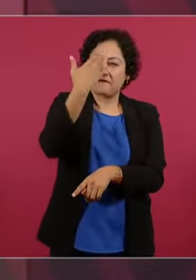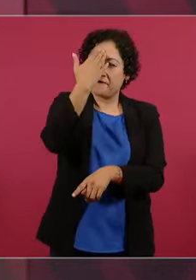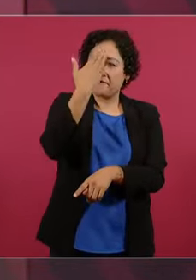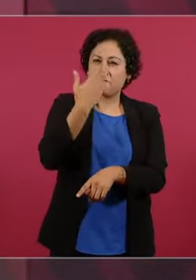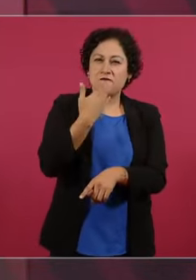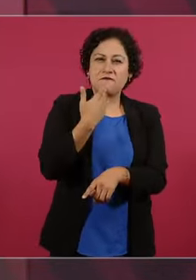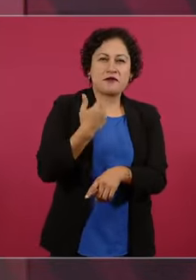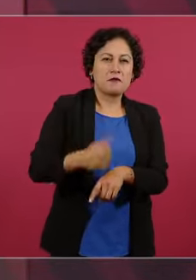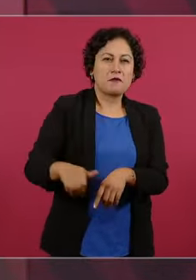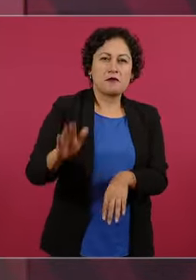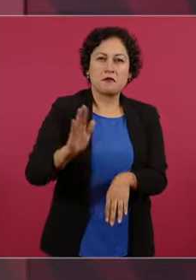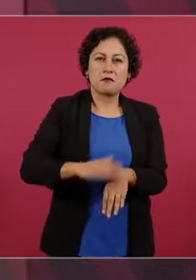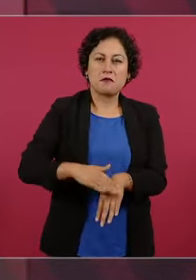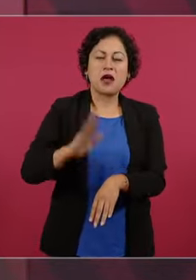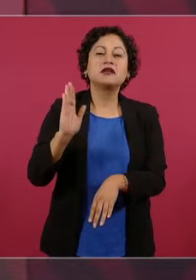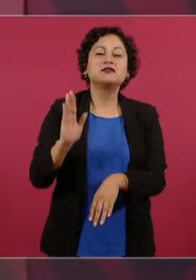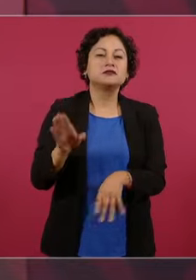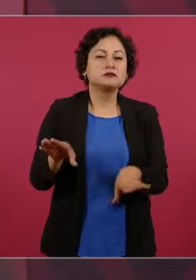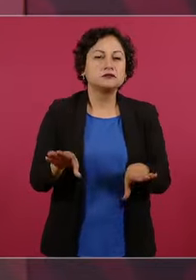últimamente,